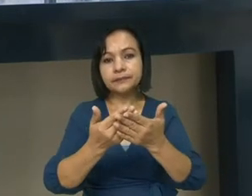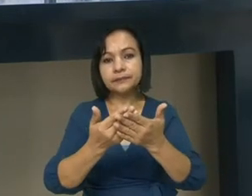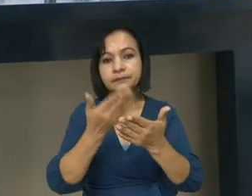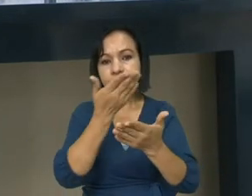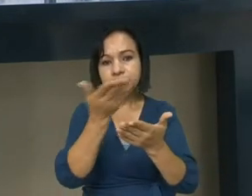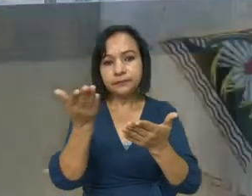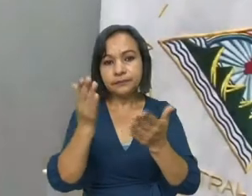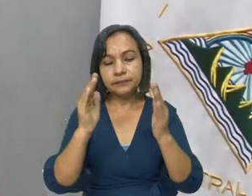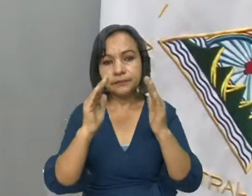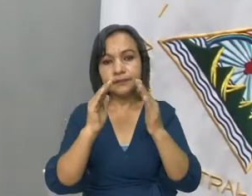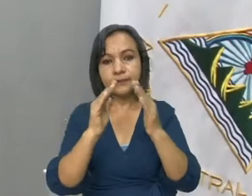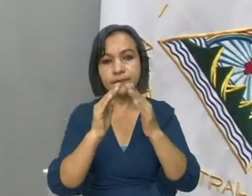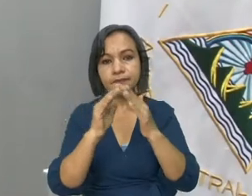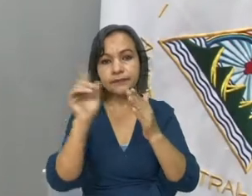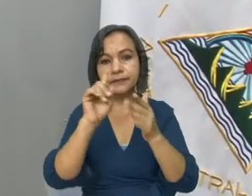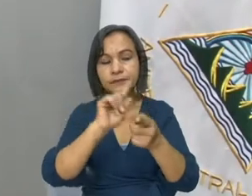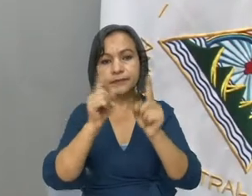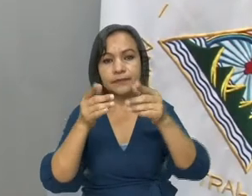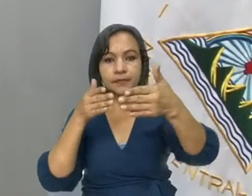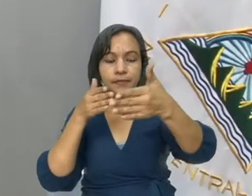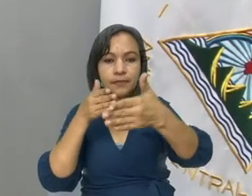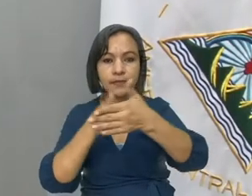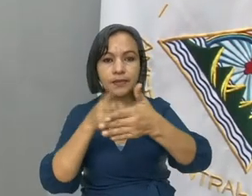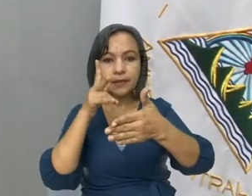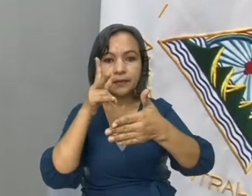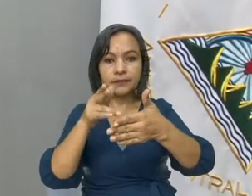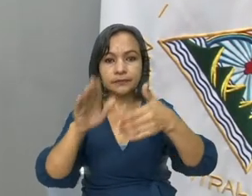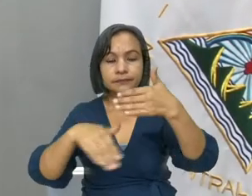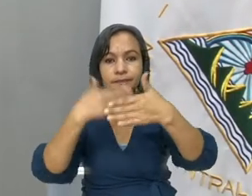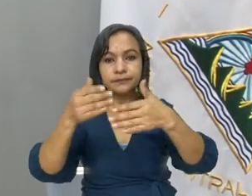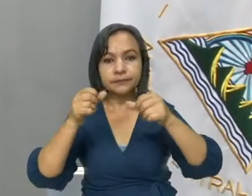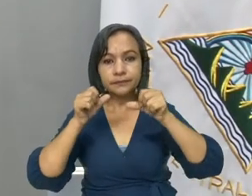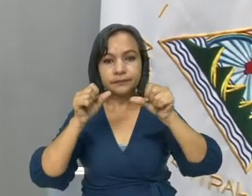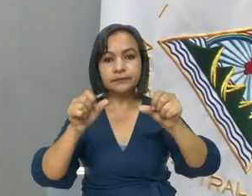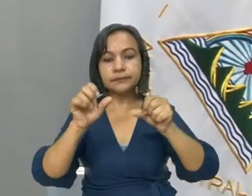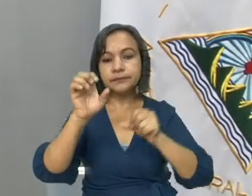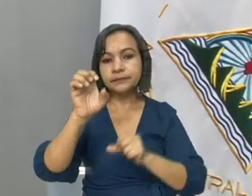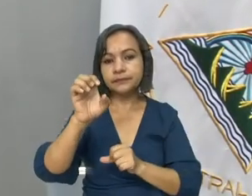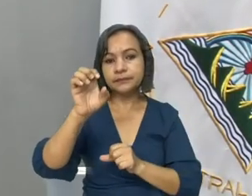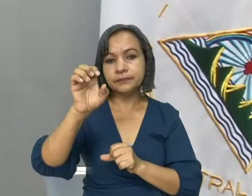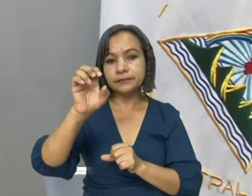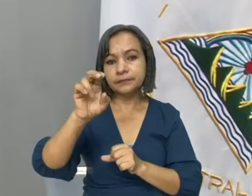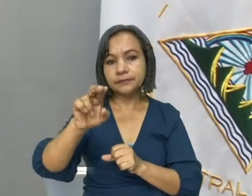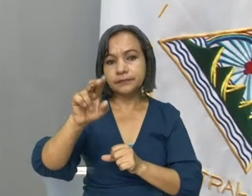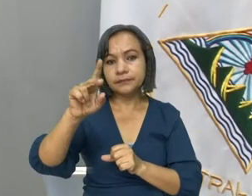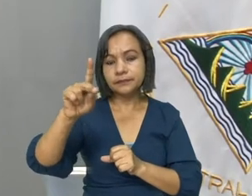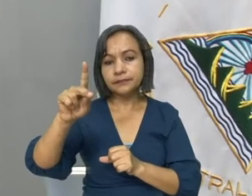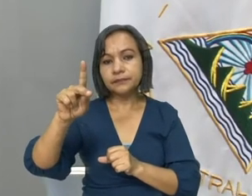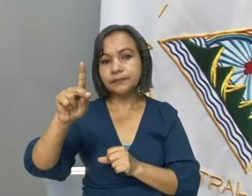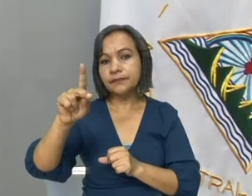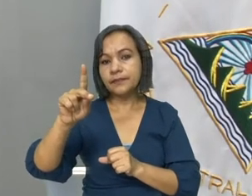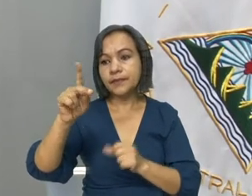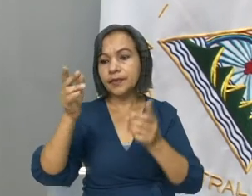Y usted que esté en su hogar, pues no le cambie. Ahora mismo debemos hacer una muy breve pausa, pero ya se encuentran en estudio los hermanos de la empresa Portuaria